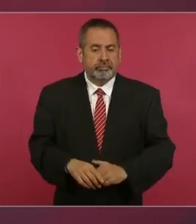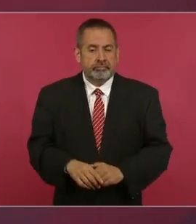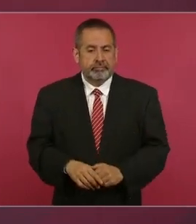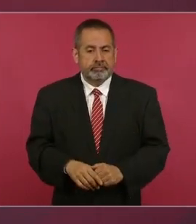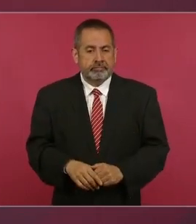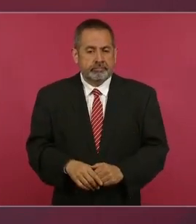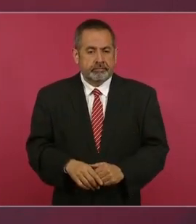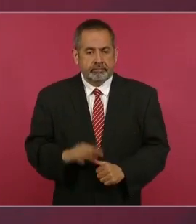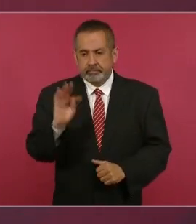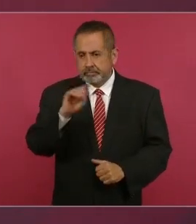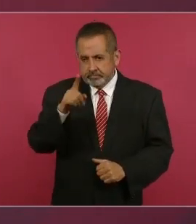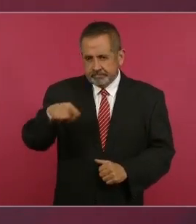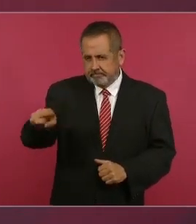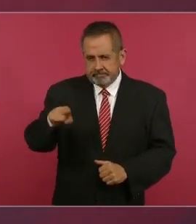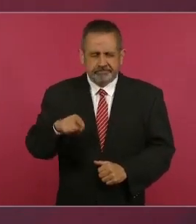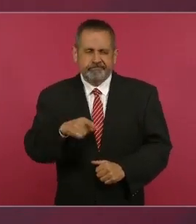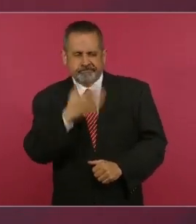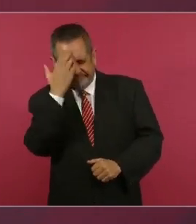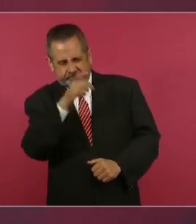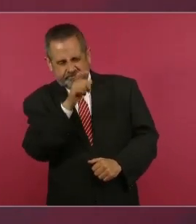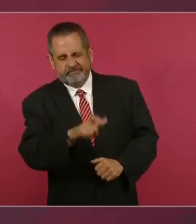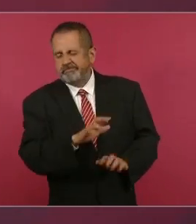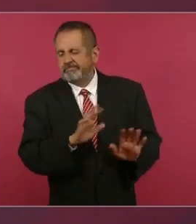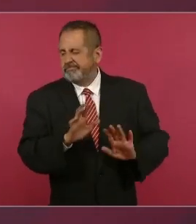A lo mejor por ustedes no,